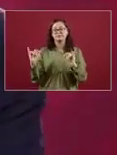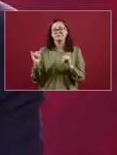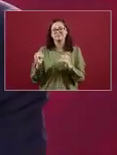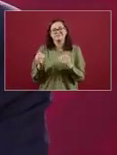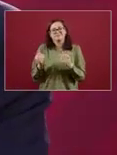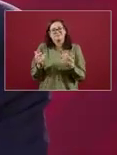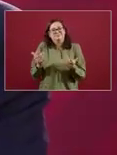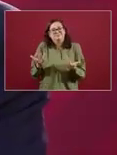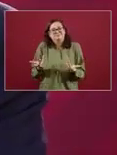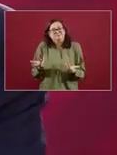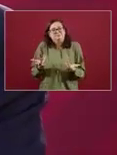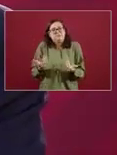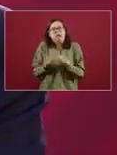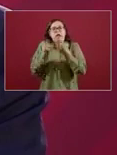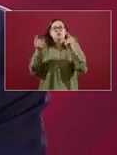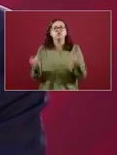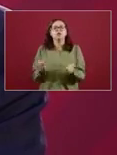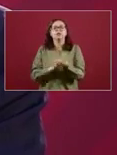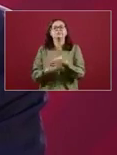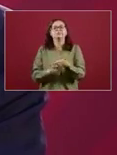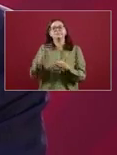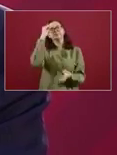no vamos a hablar del tema?